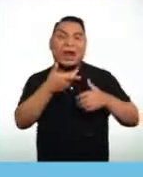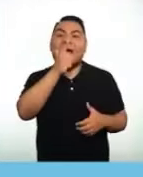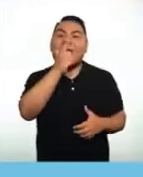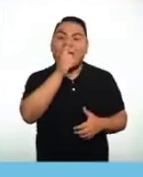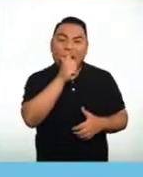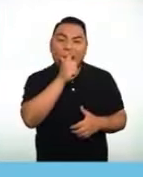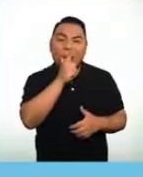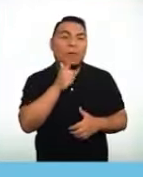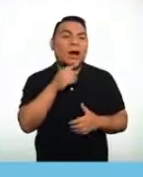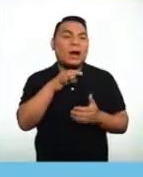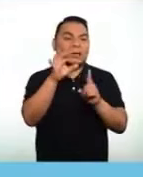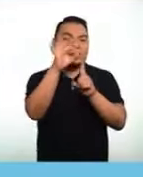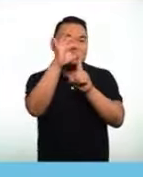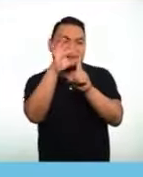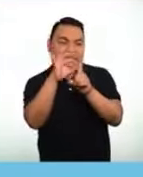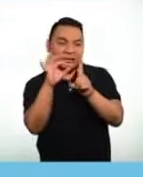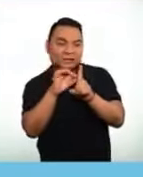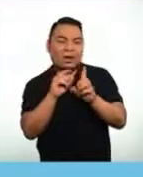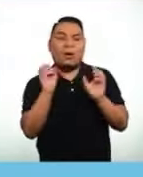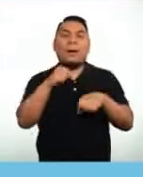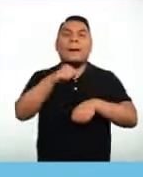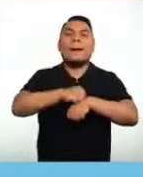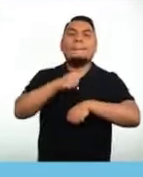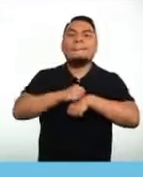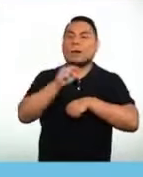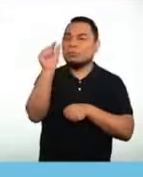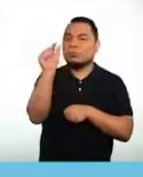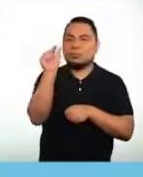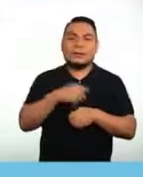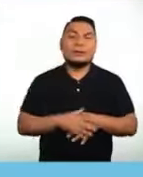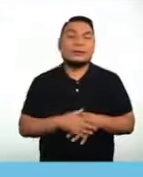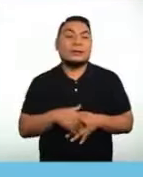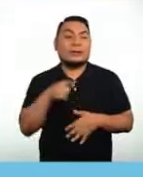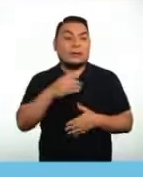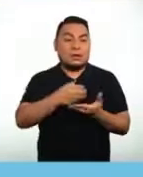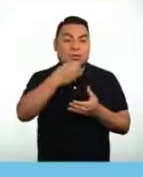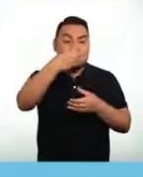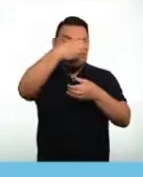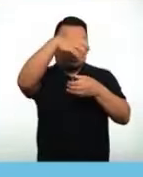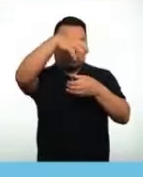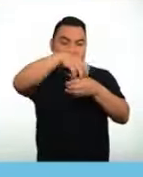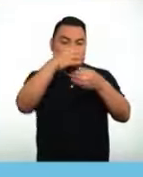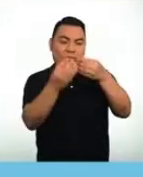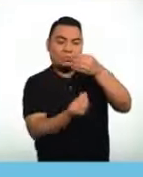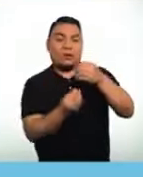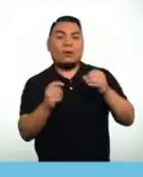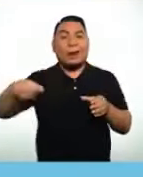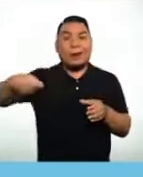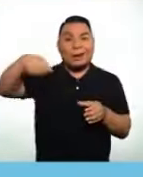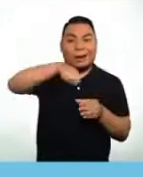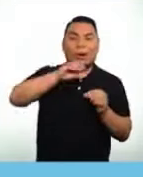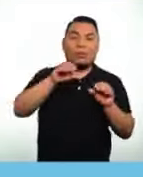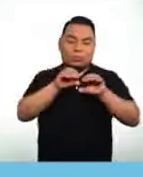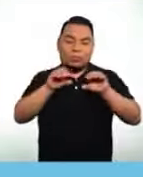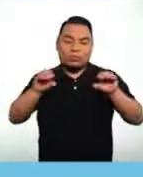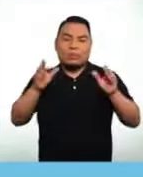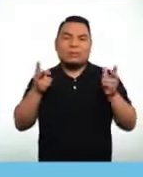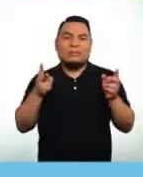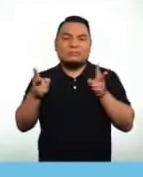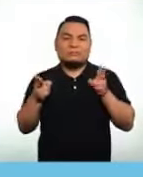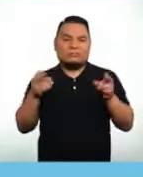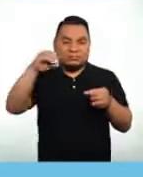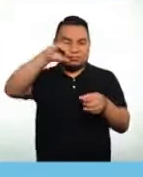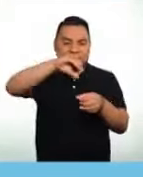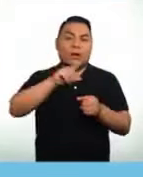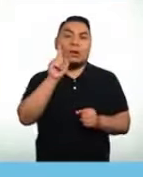tierra, agua, semillas o piedras, un embudo o una cuchara o un pedazo